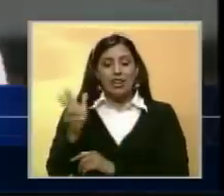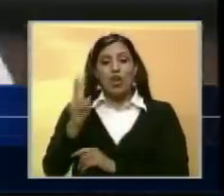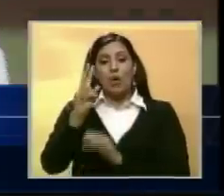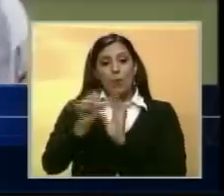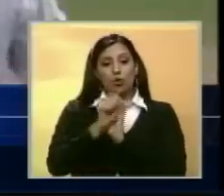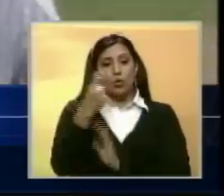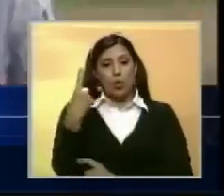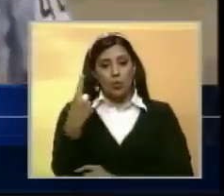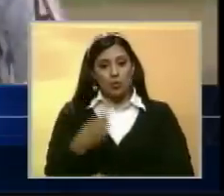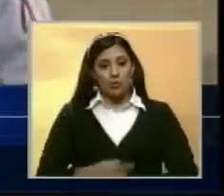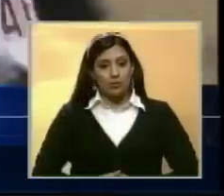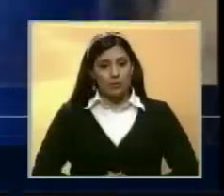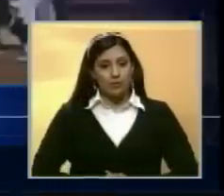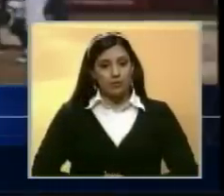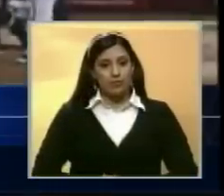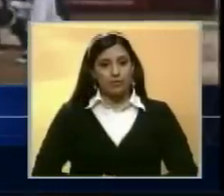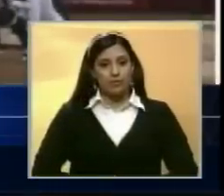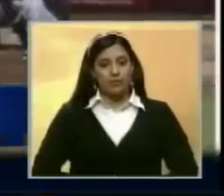ponchó.